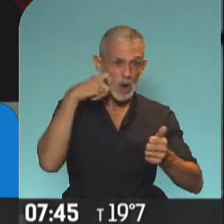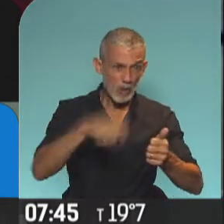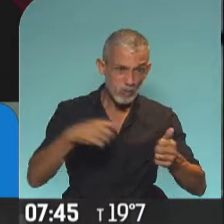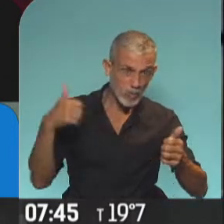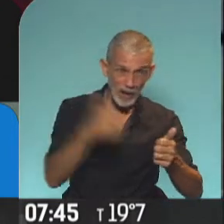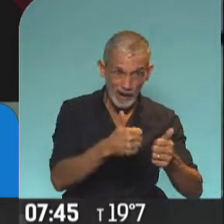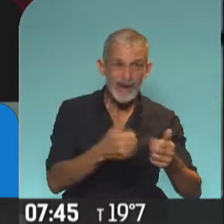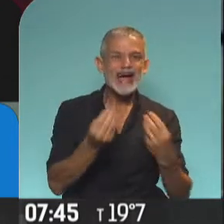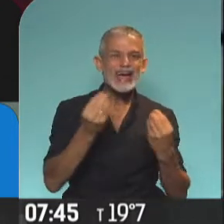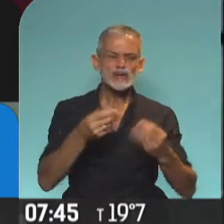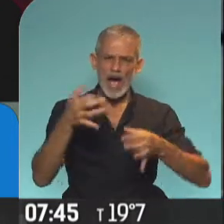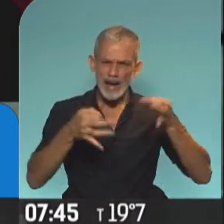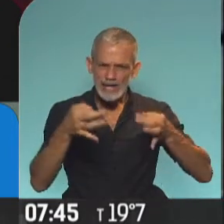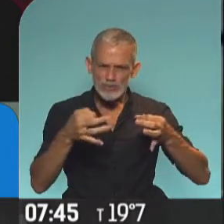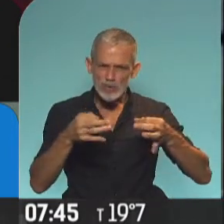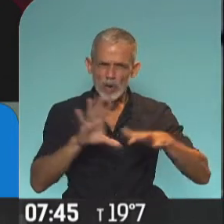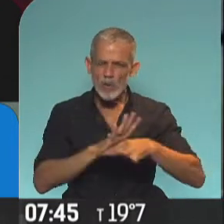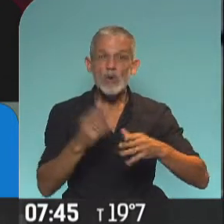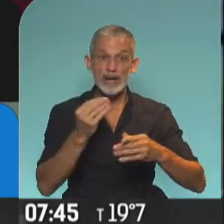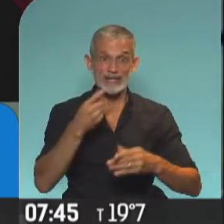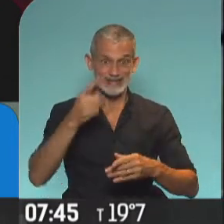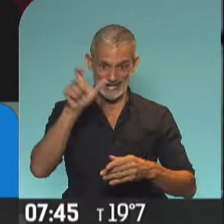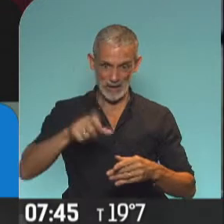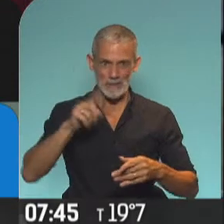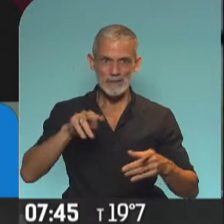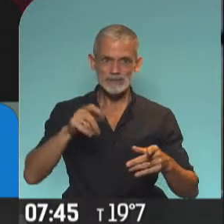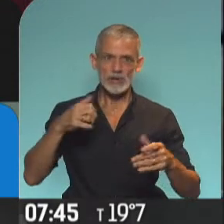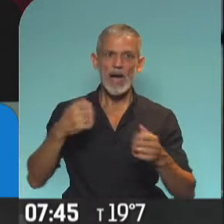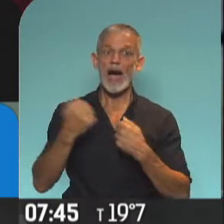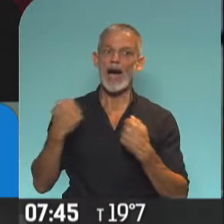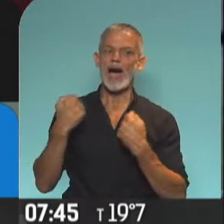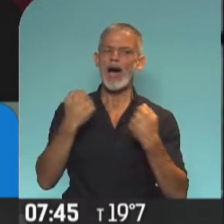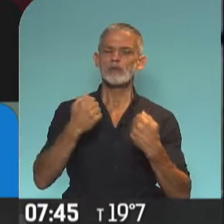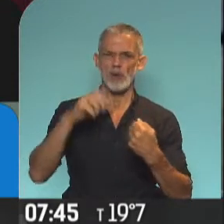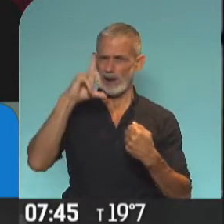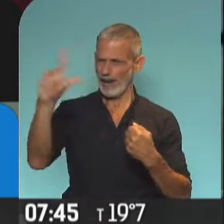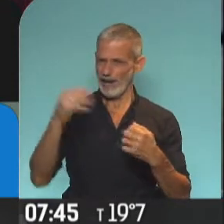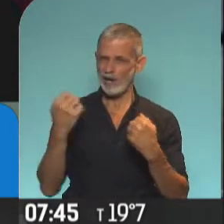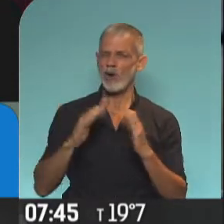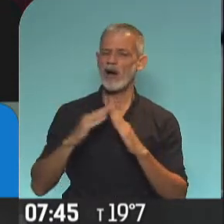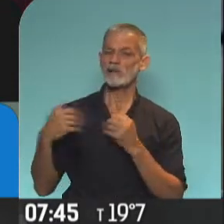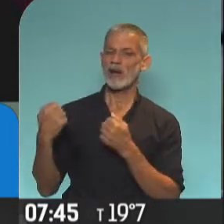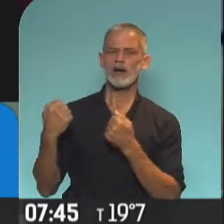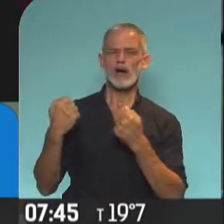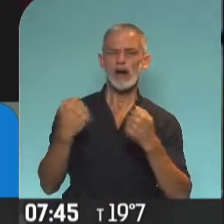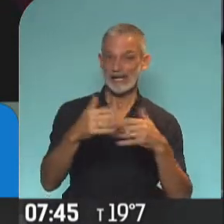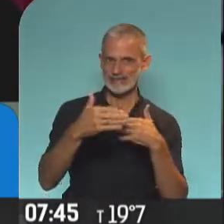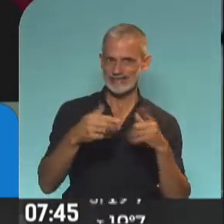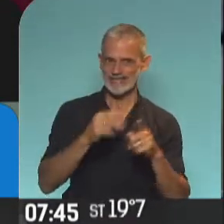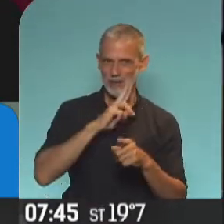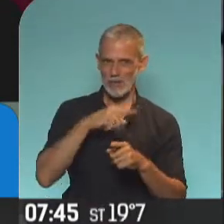restricción analizó el caso concreto que era que ese agresor se acercaba en auto vivía lejos de la víctima y se acercaba en auto